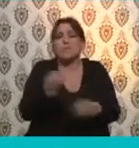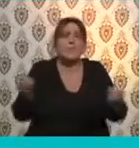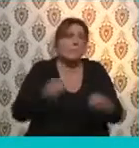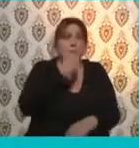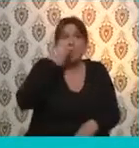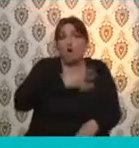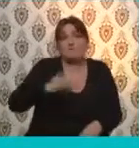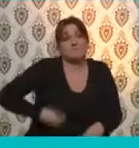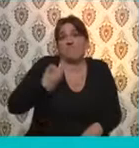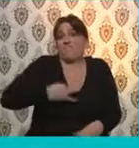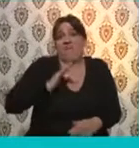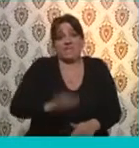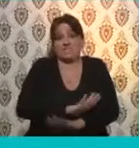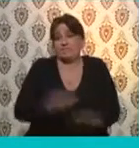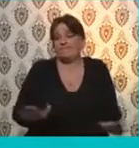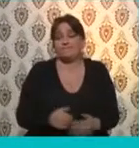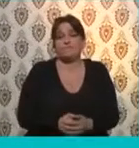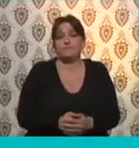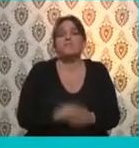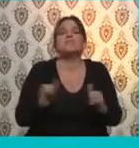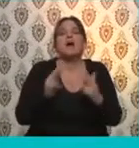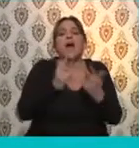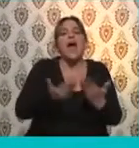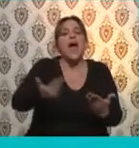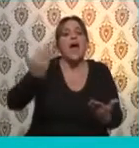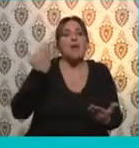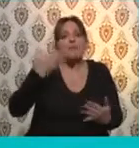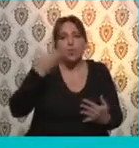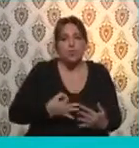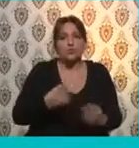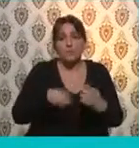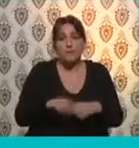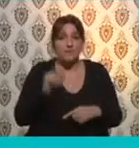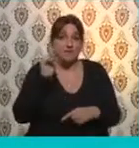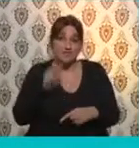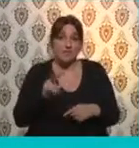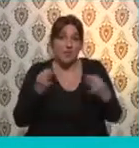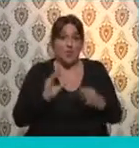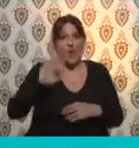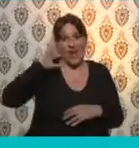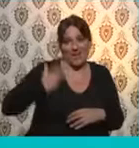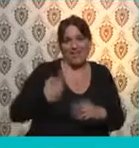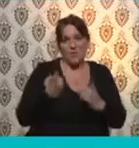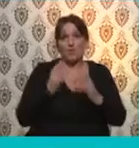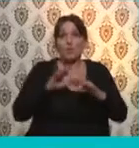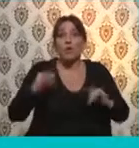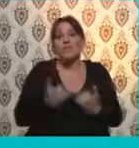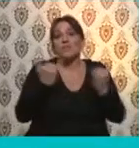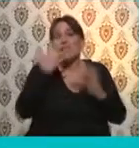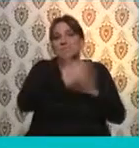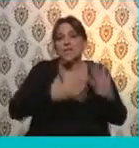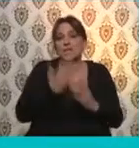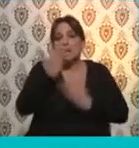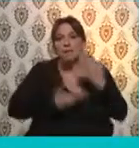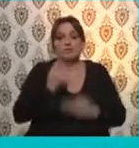te salva. Totalmente. Básicamente. Y hoy hablábamos más temprano de este tema con Alejandra Volpe, que la ven allí, porque justo hoy es el Día Nacional de Personas Sordas, y es